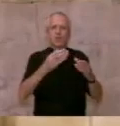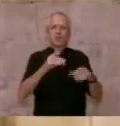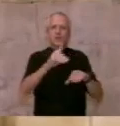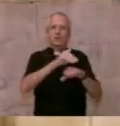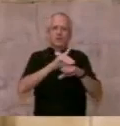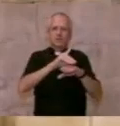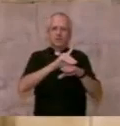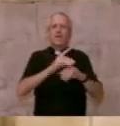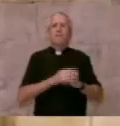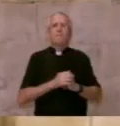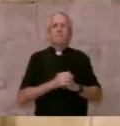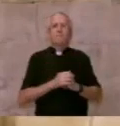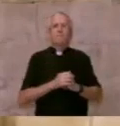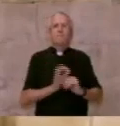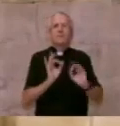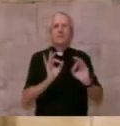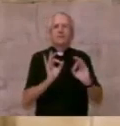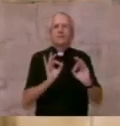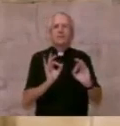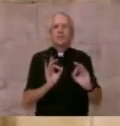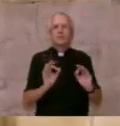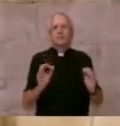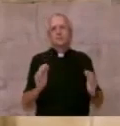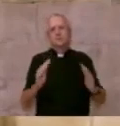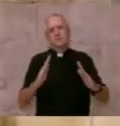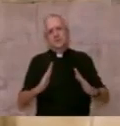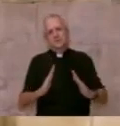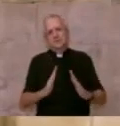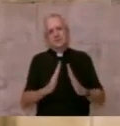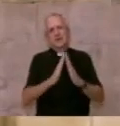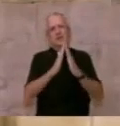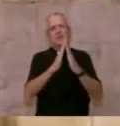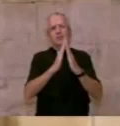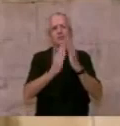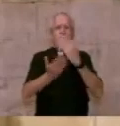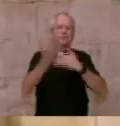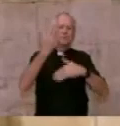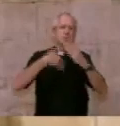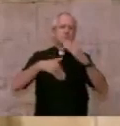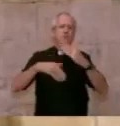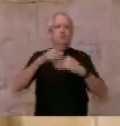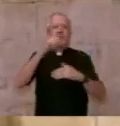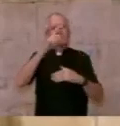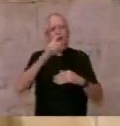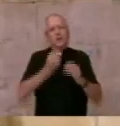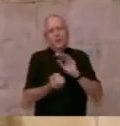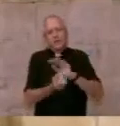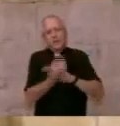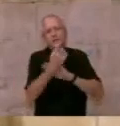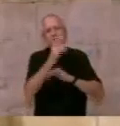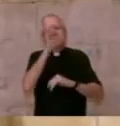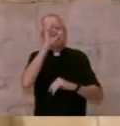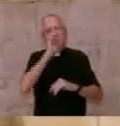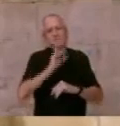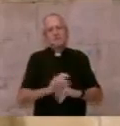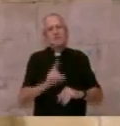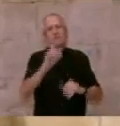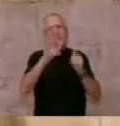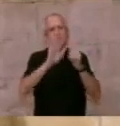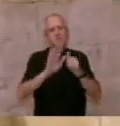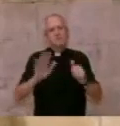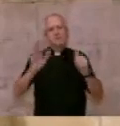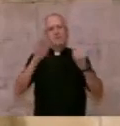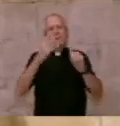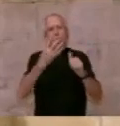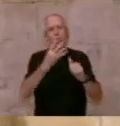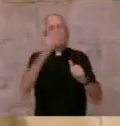diocesana que tiene sus orígenes fijados en el siglo VI, según la documentación escrita, y en el